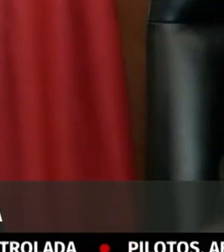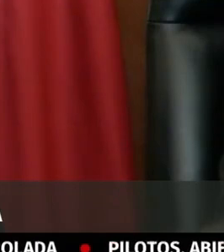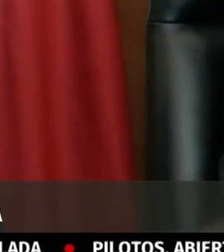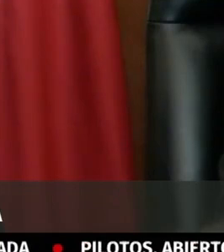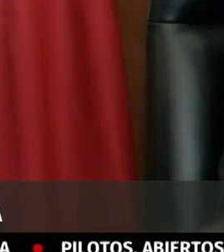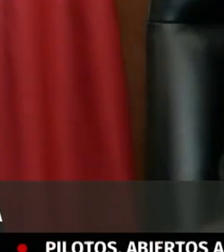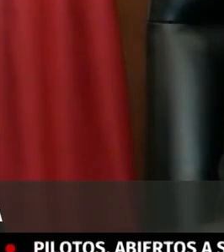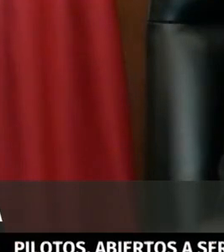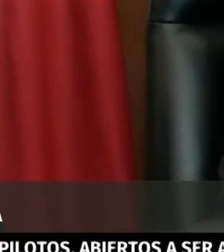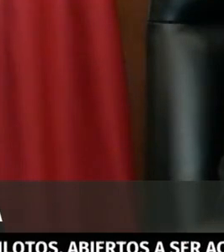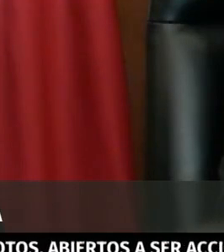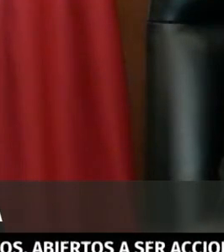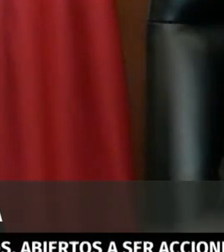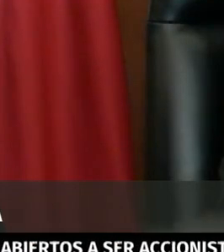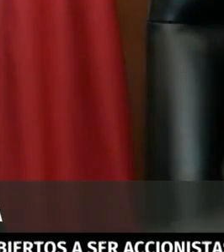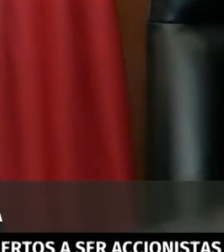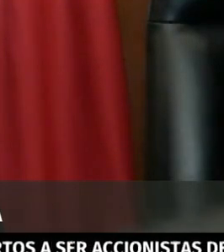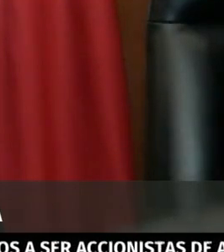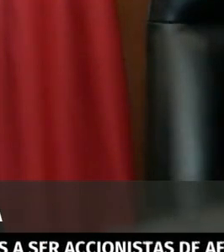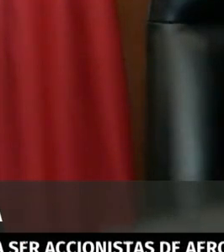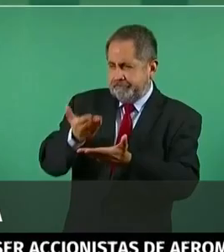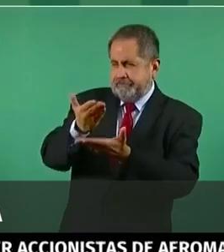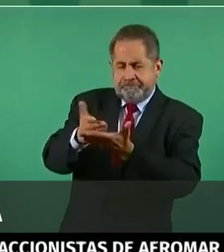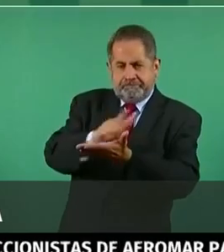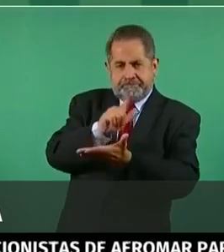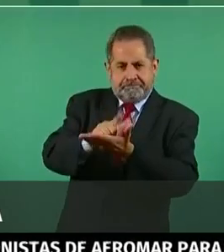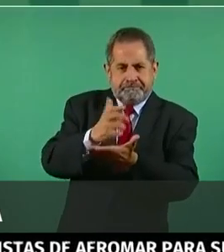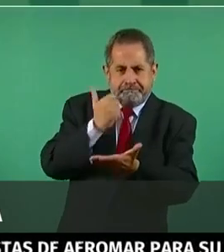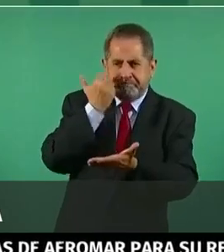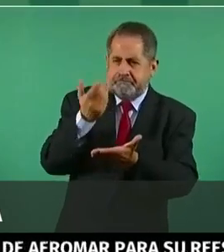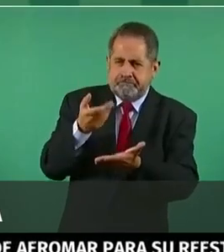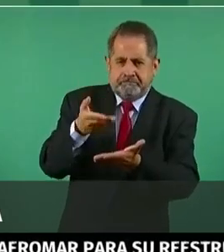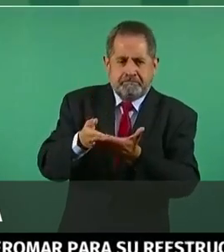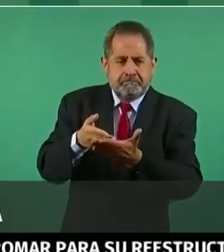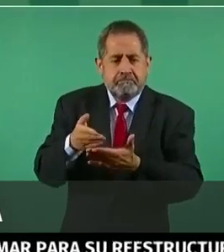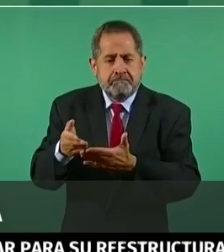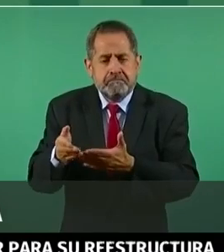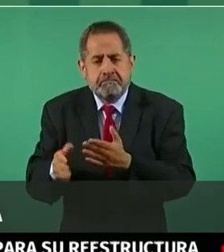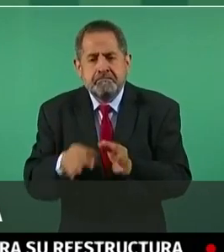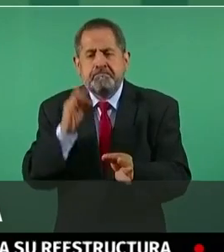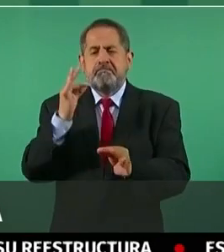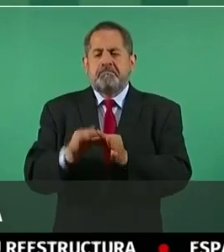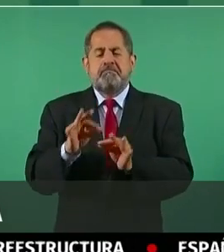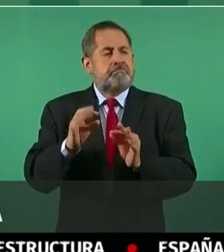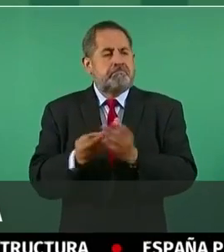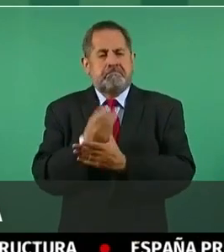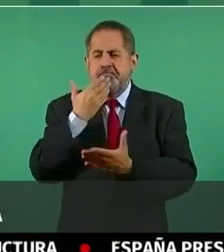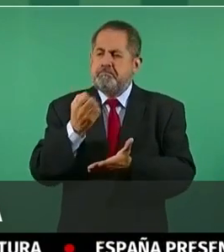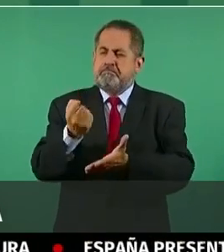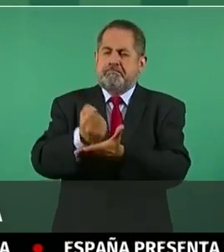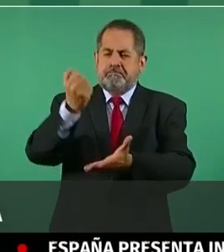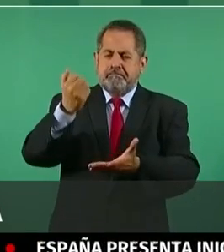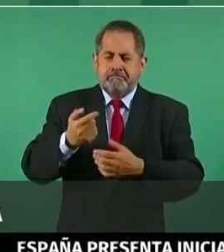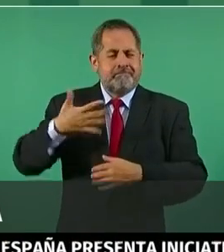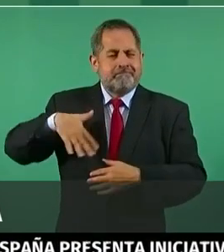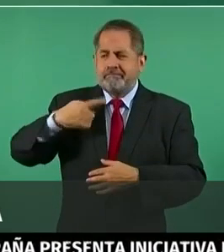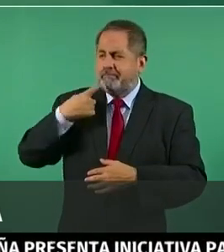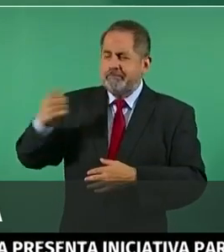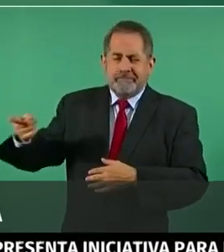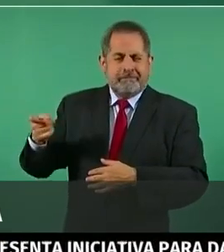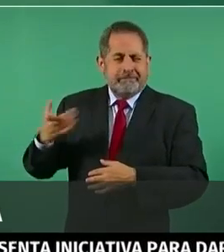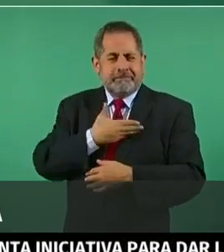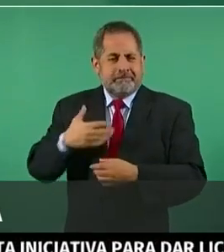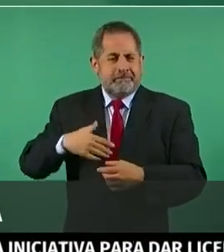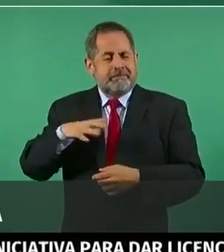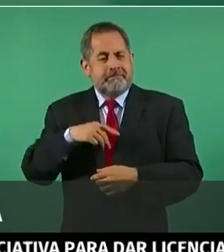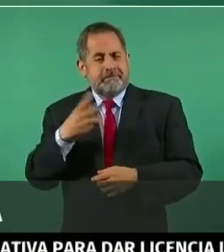prisión preventiva justificada debido a su poder económico por sus nexos con el exconsejero y ante el riesgo fundado de fuga,